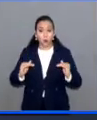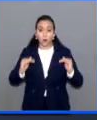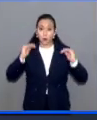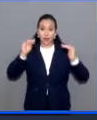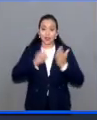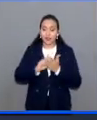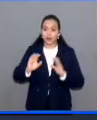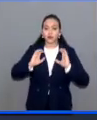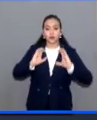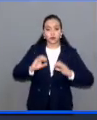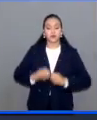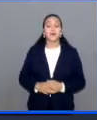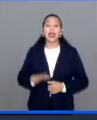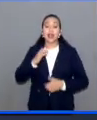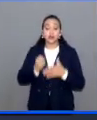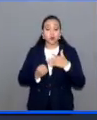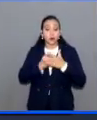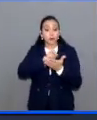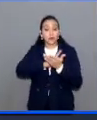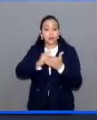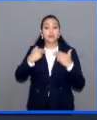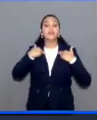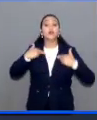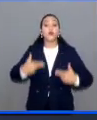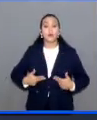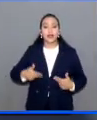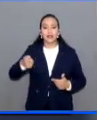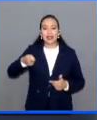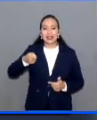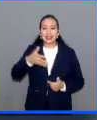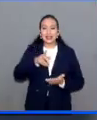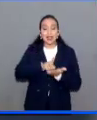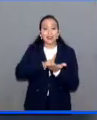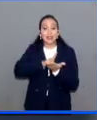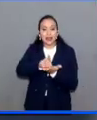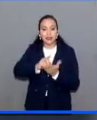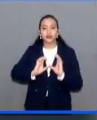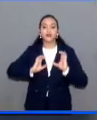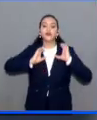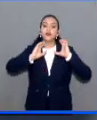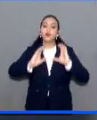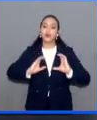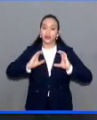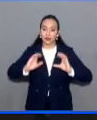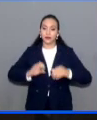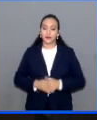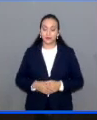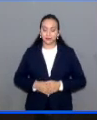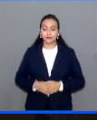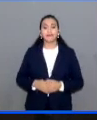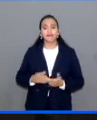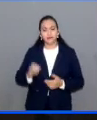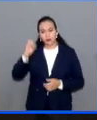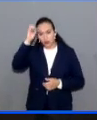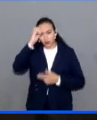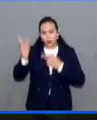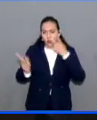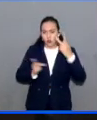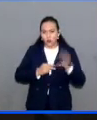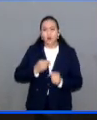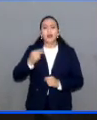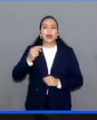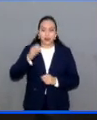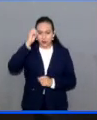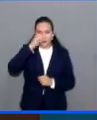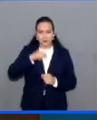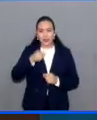derecho humano llamado el derecho al cuidado. La opinión consultiva número 31 de la Corte Interamericana, solicitada